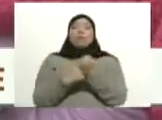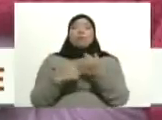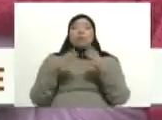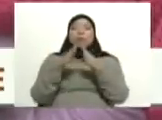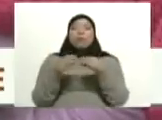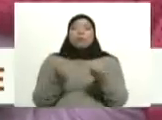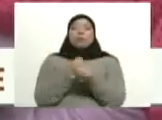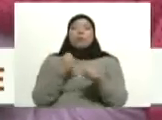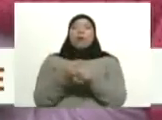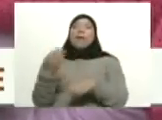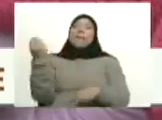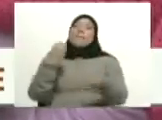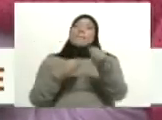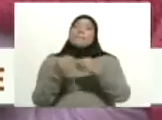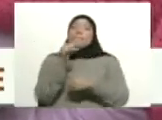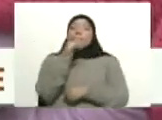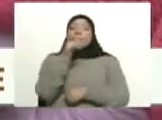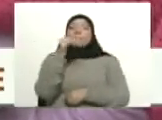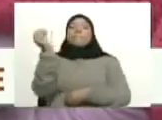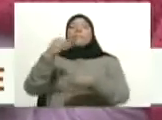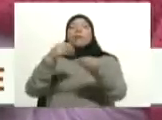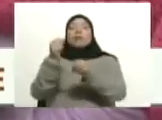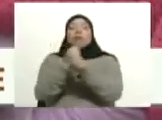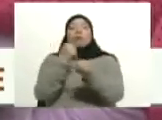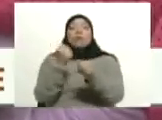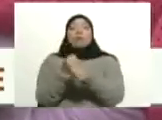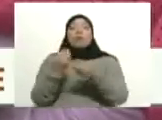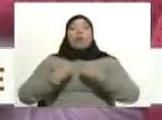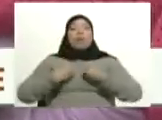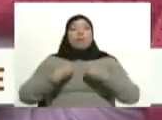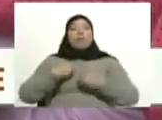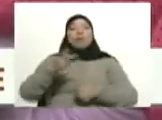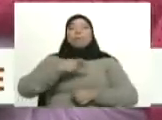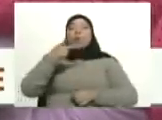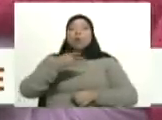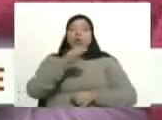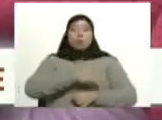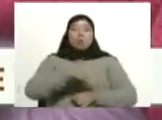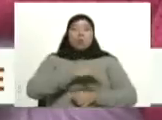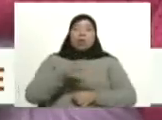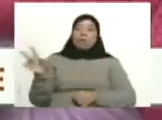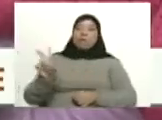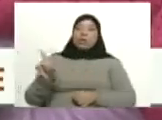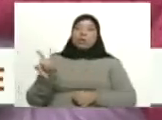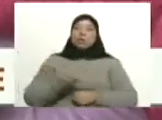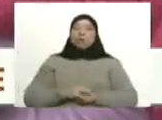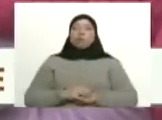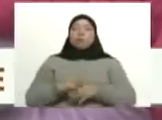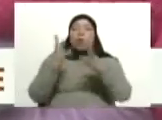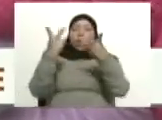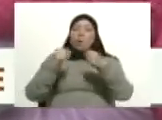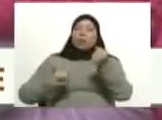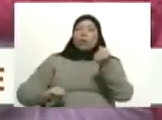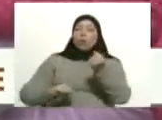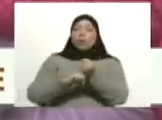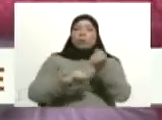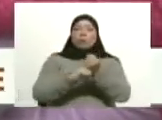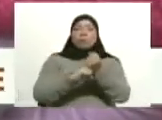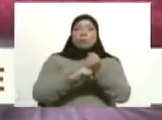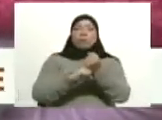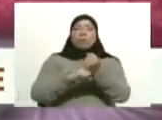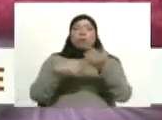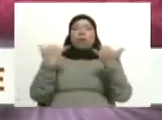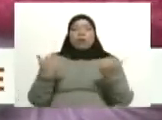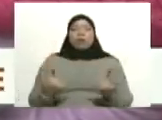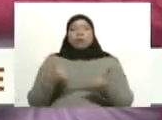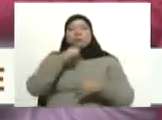apoyo de las más amplias mayorías de la vida política y social de Venezuela. Cuenta con el apoyo del más grande